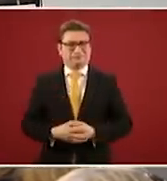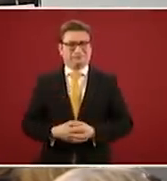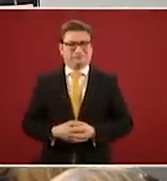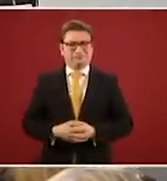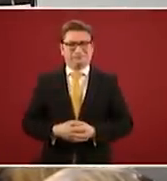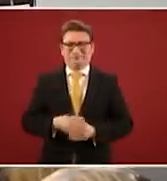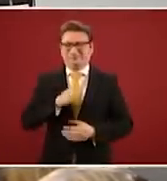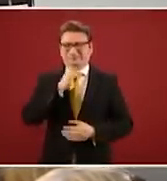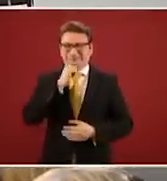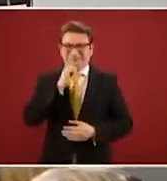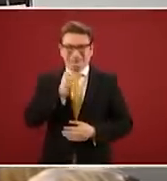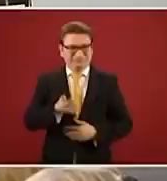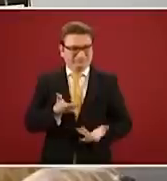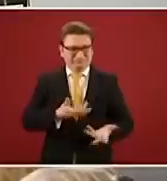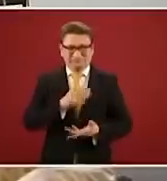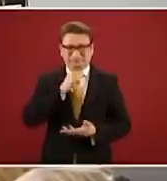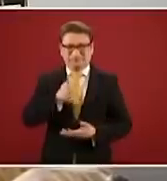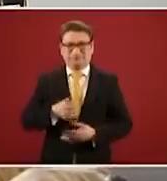absolutamente.